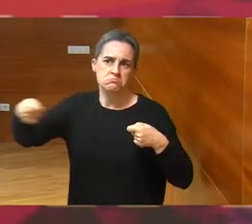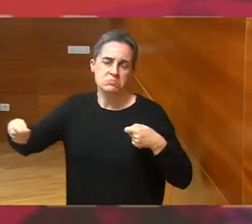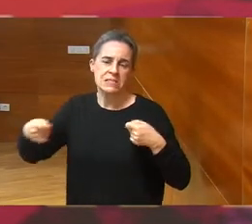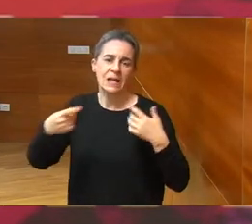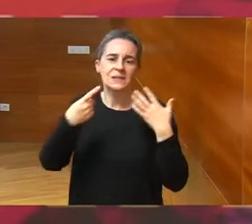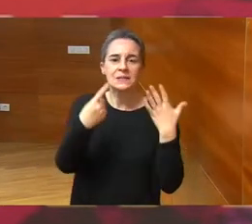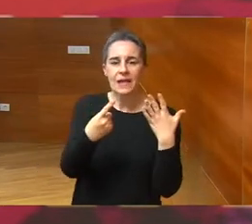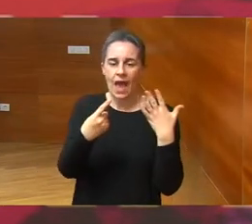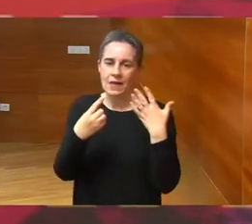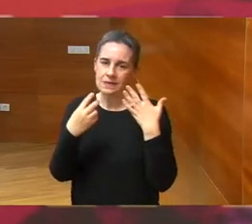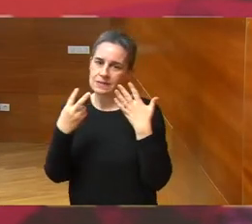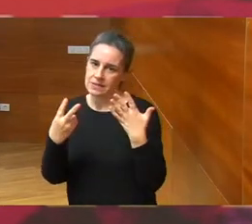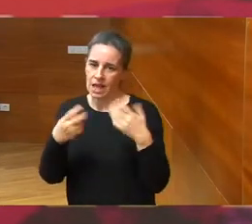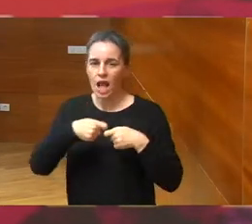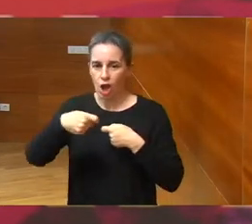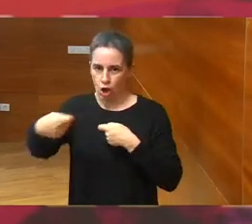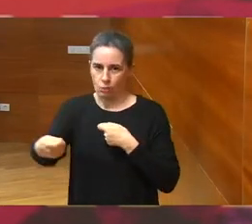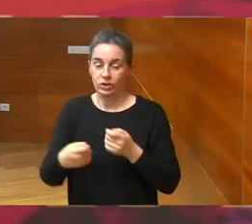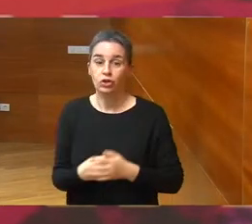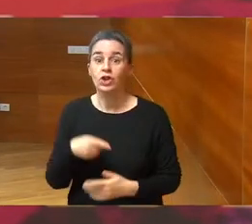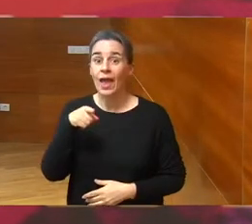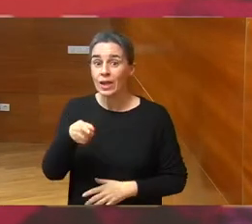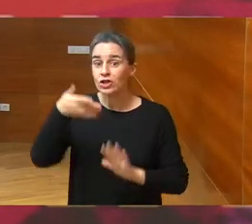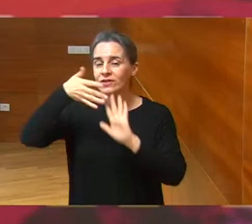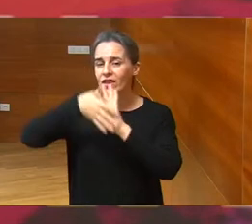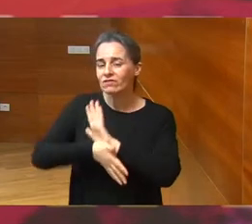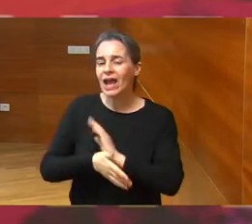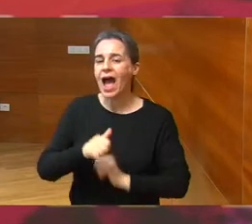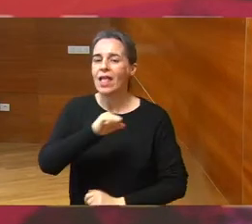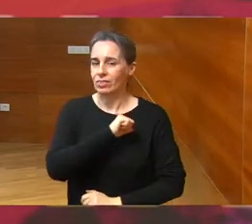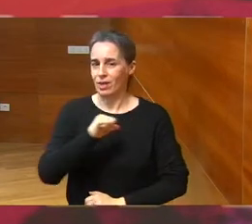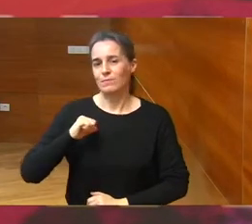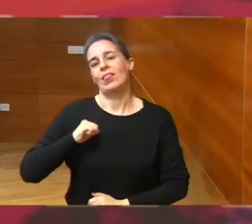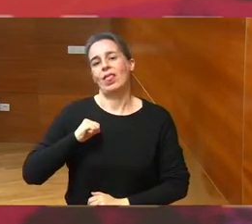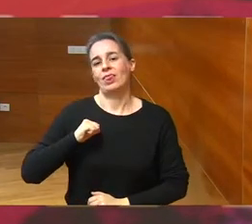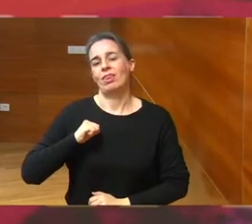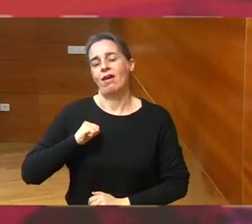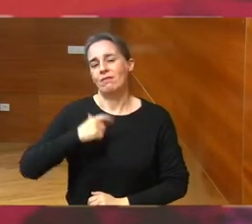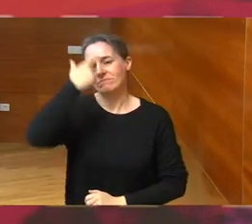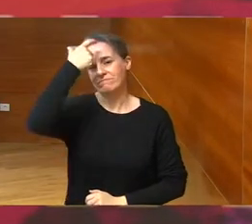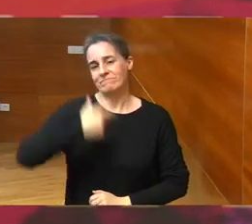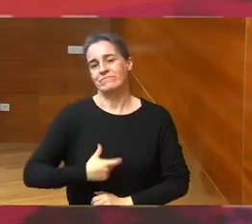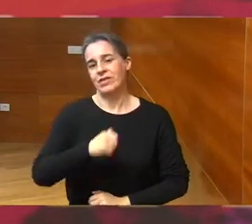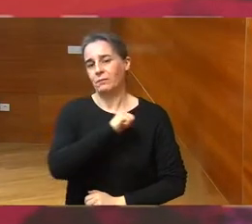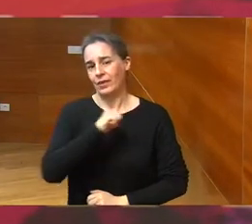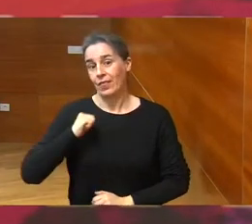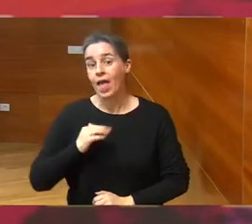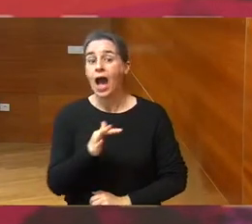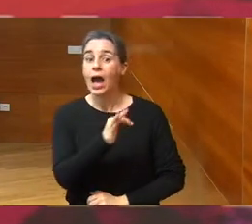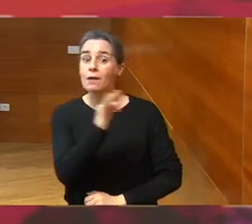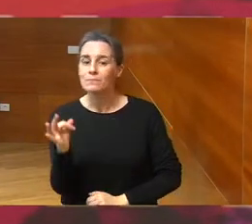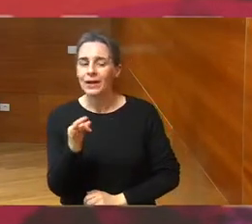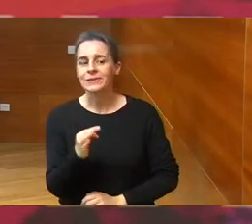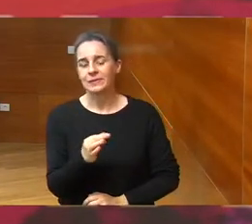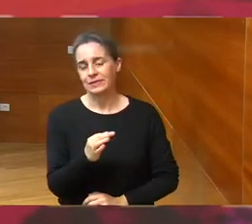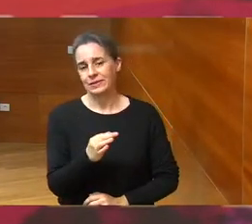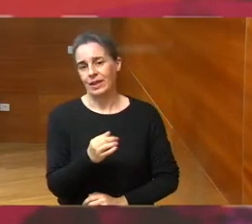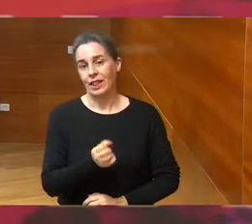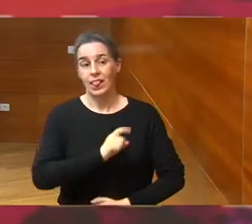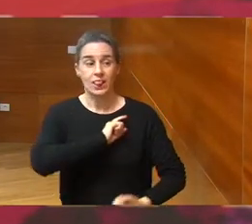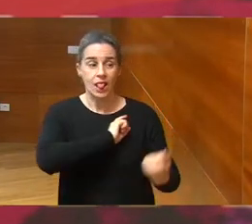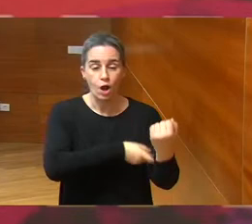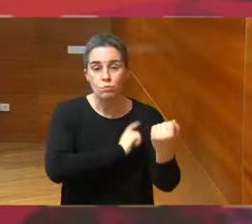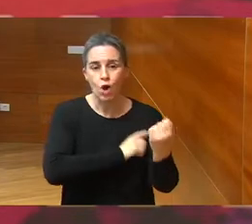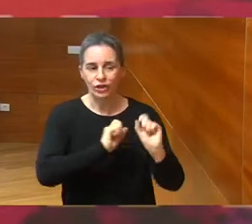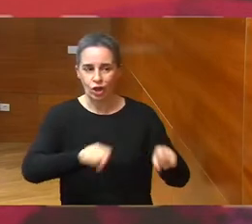percurrido que esto se indica un carácter de independencia de gusto Polo deporte la dureza